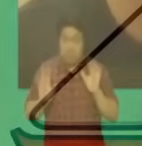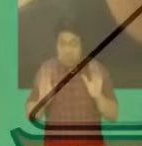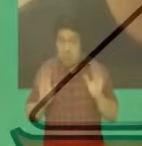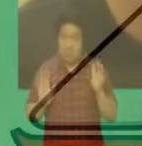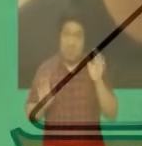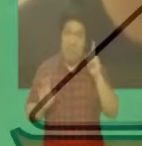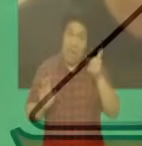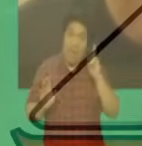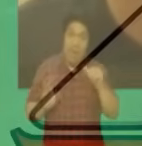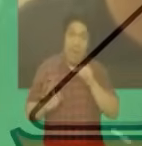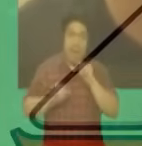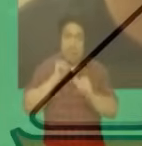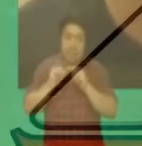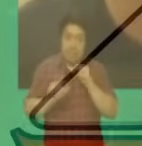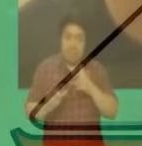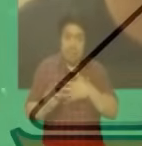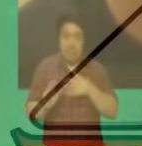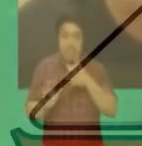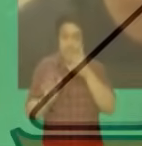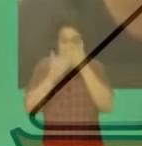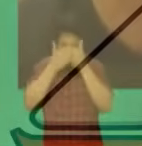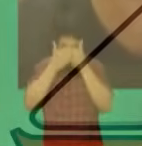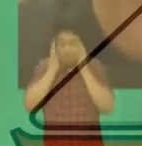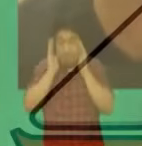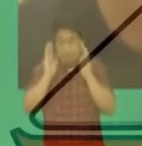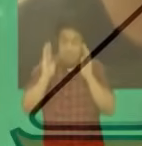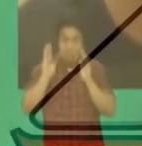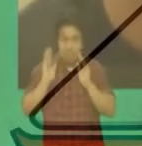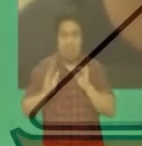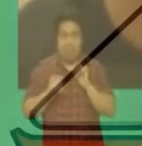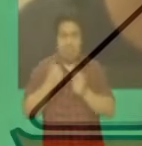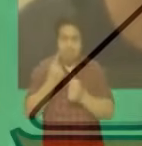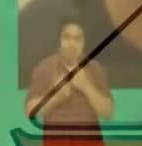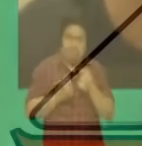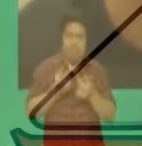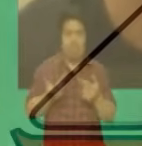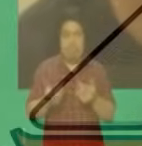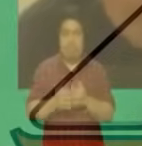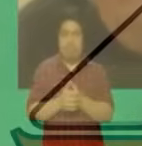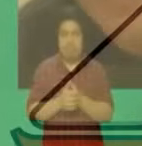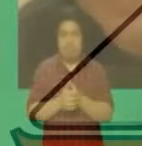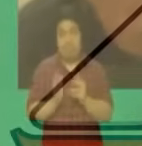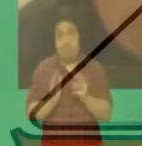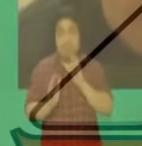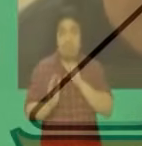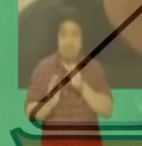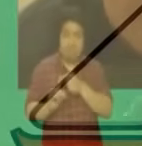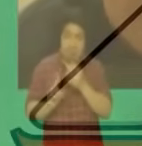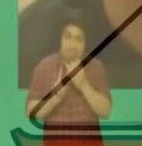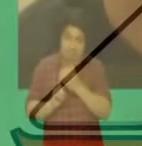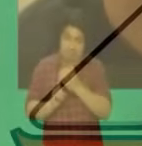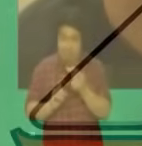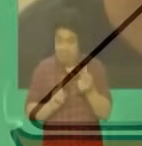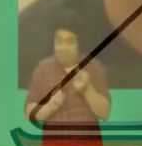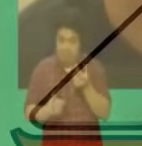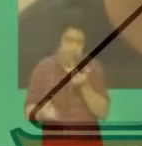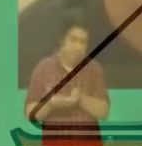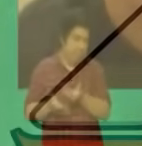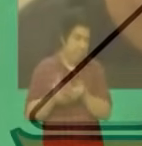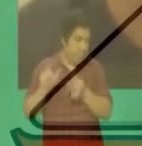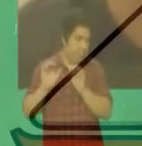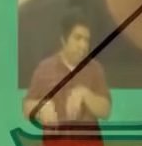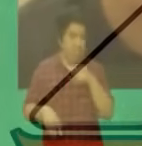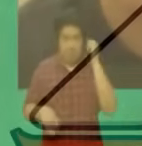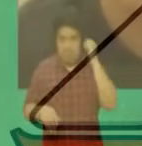no quiero pecar de ingenuo y tomármelas ligero. La verdad es que sí lo he hecho. No las he tomado en serio. El mecanismo de volada, papá. Voy a